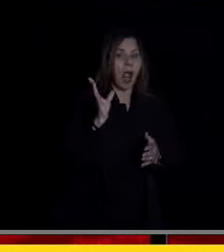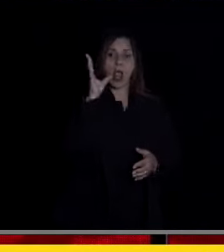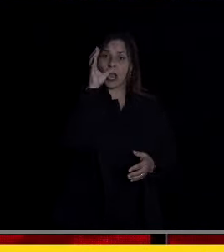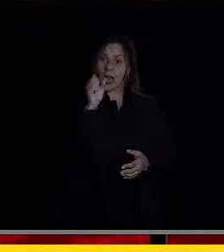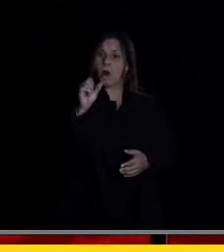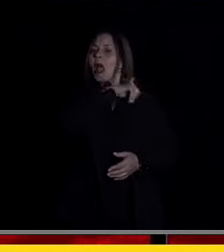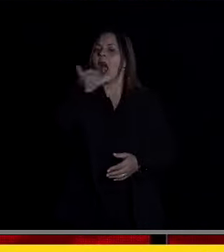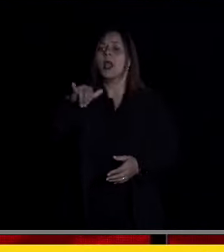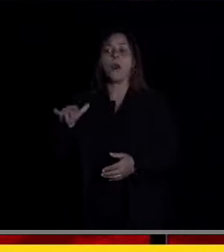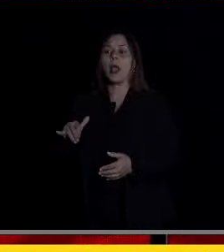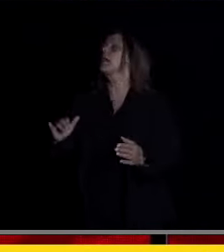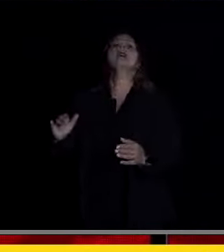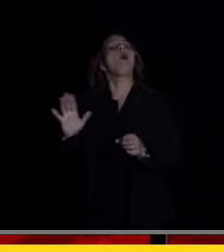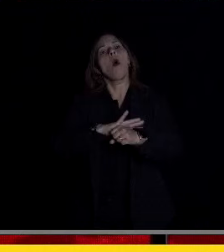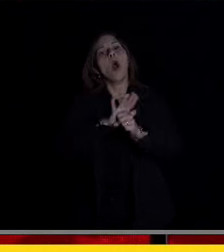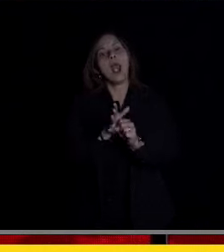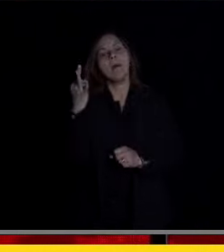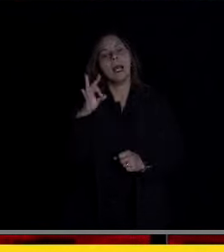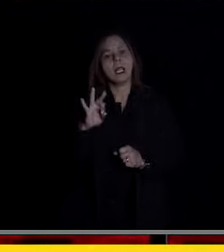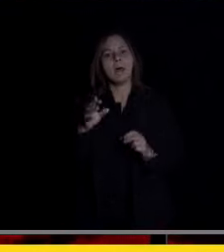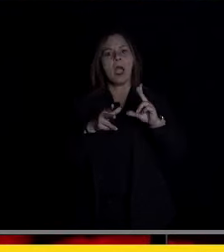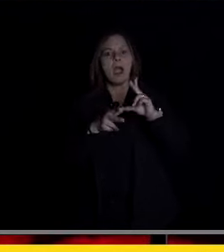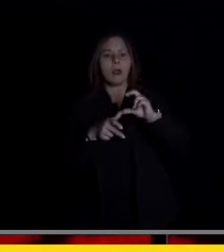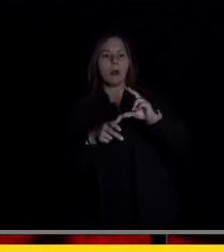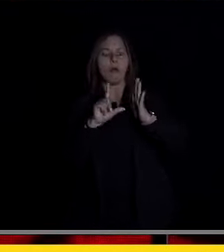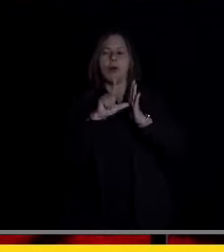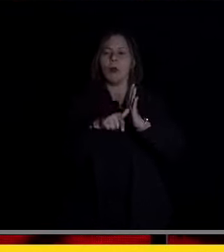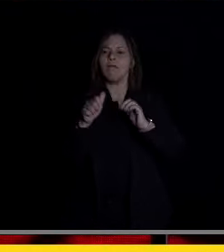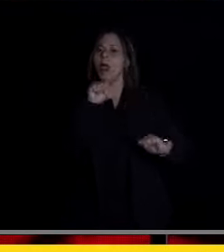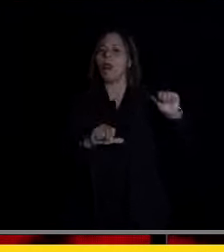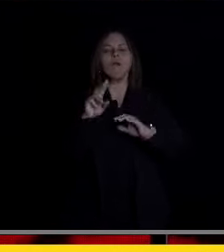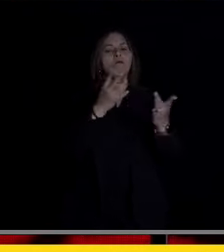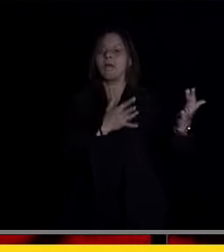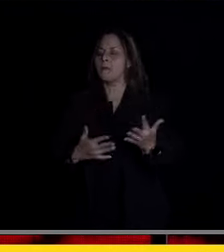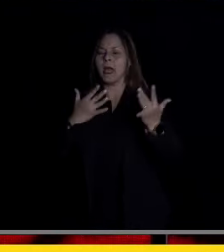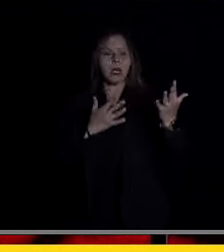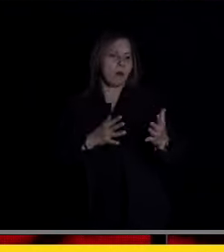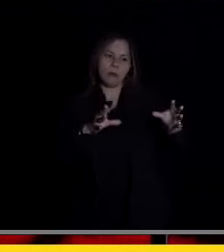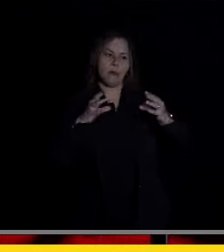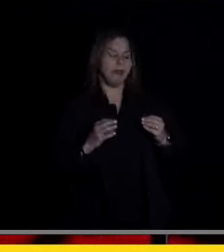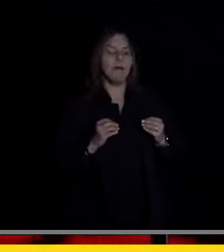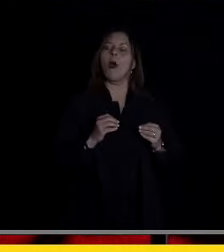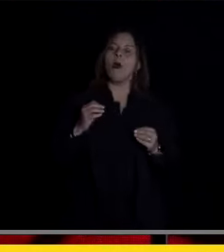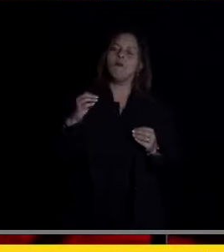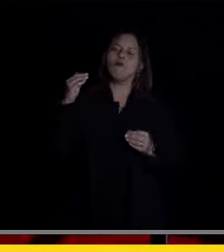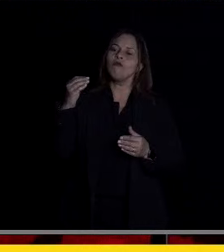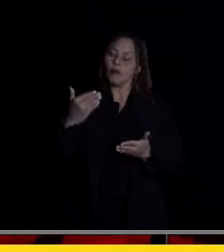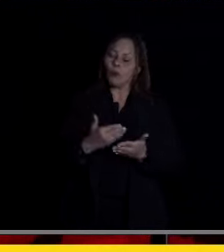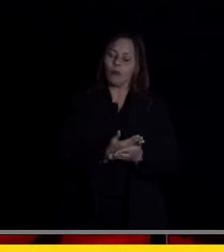igual que hicimos con la pandemia y con la emergencia de Fiona, actuamos y no esperamos. Y reconozco nuevamente